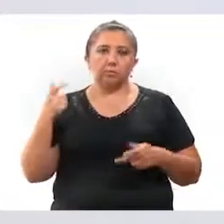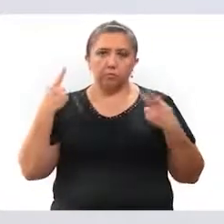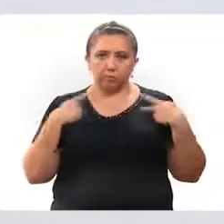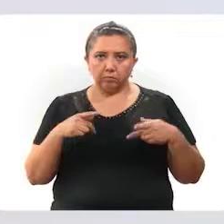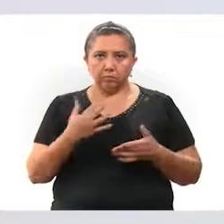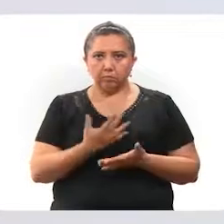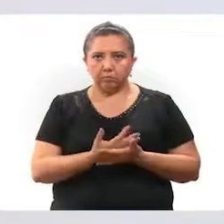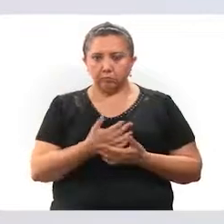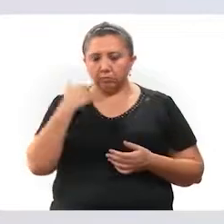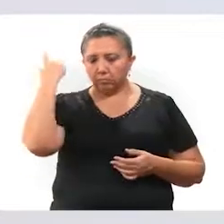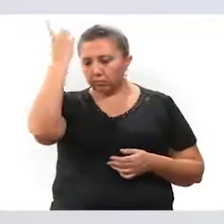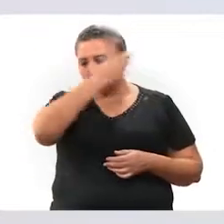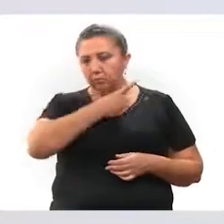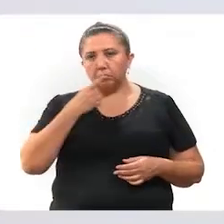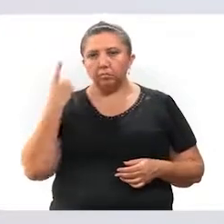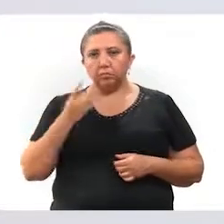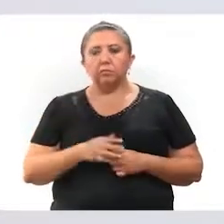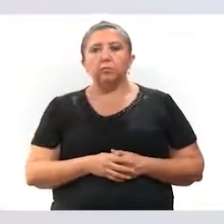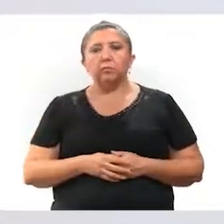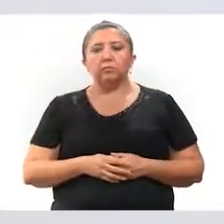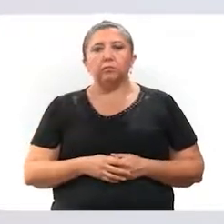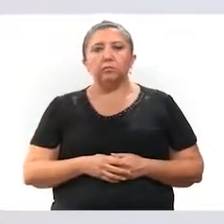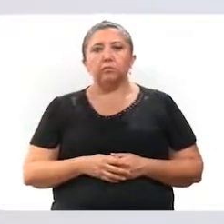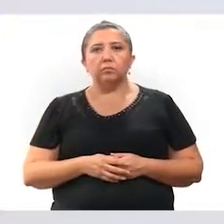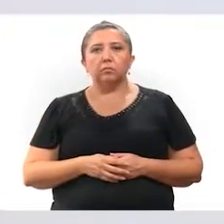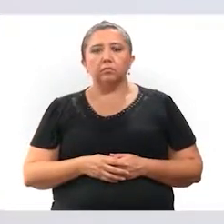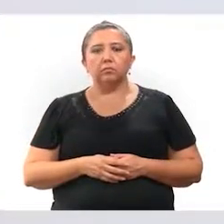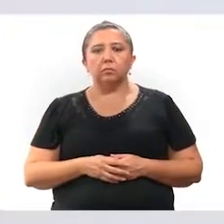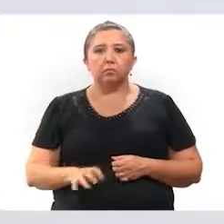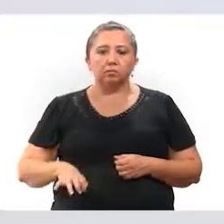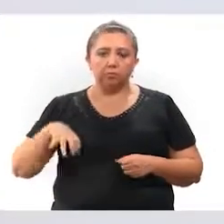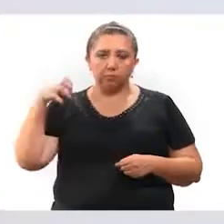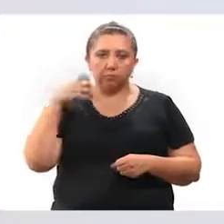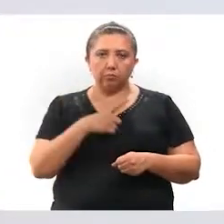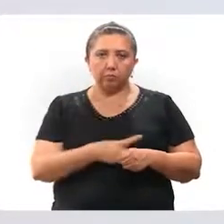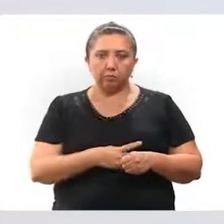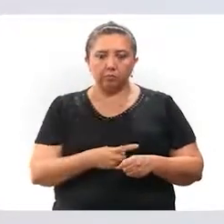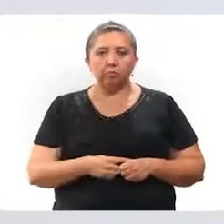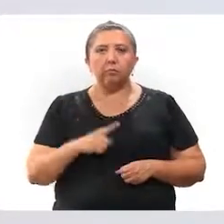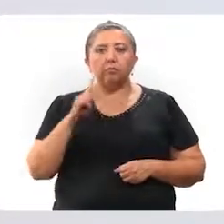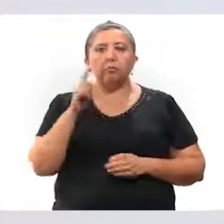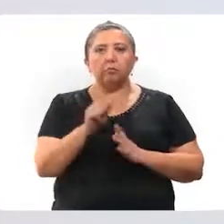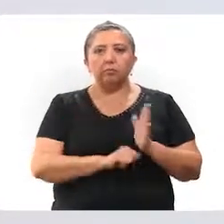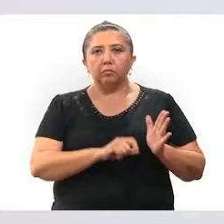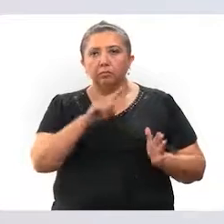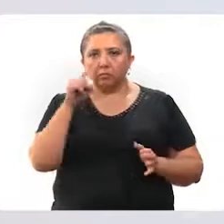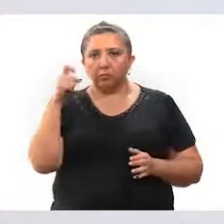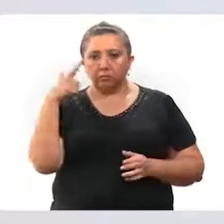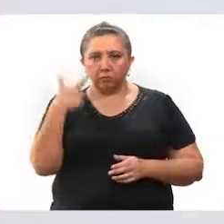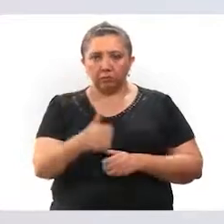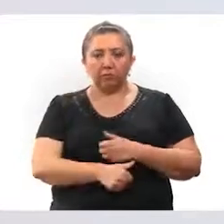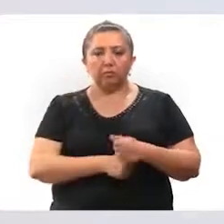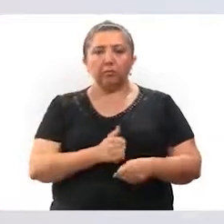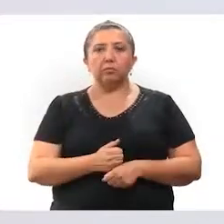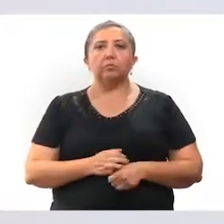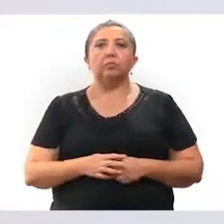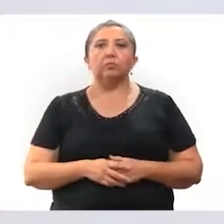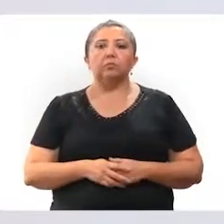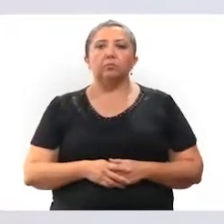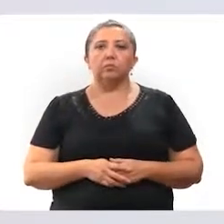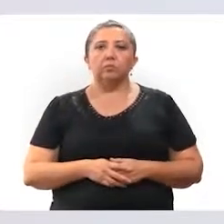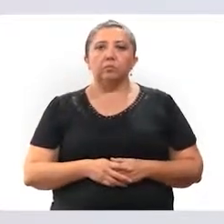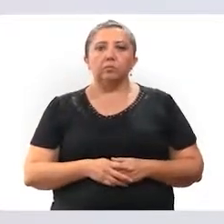Hay otros pacientes a la espera de diagnóstico. El rango de edad de los casos es de 1 mes a 107